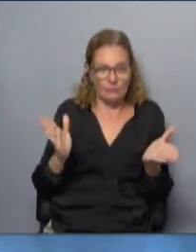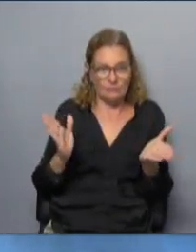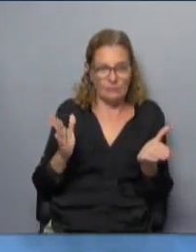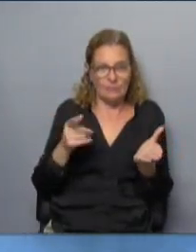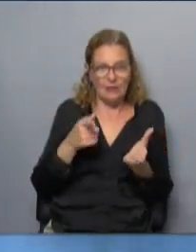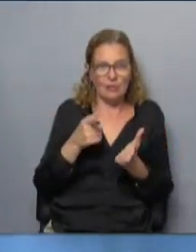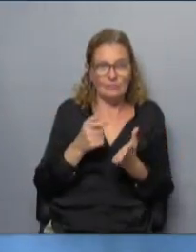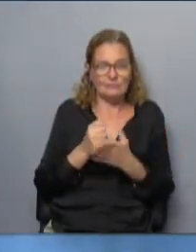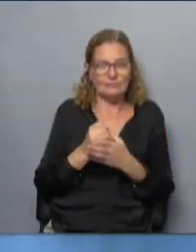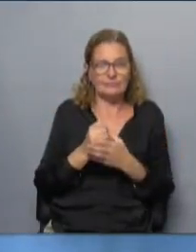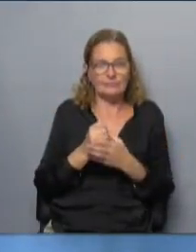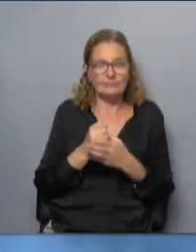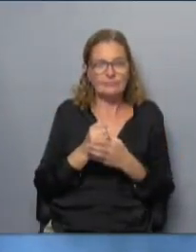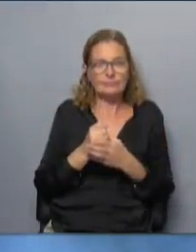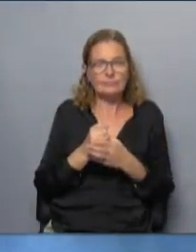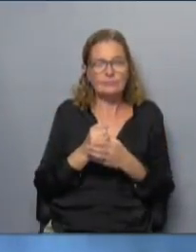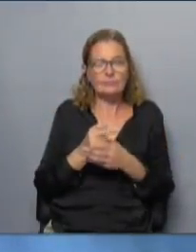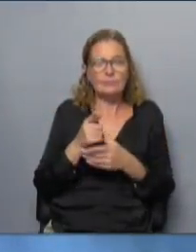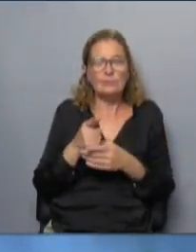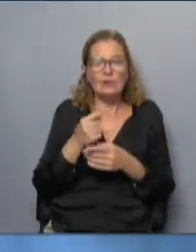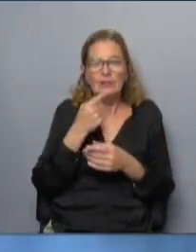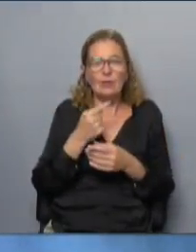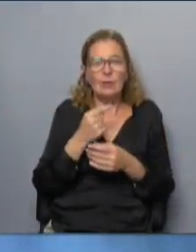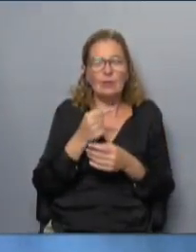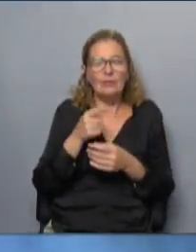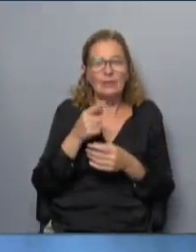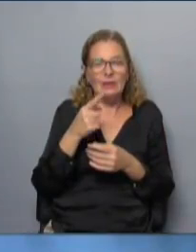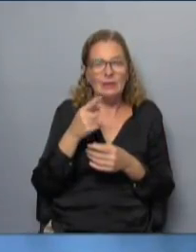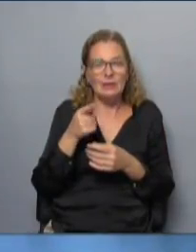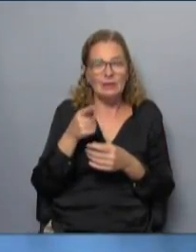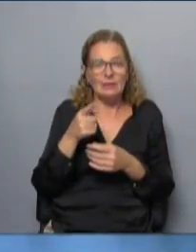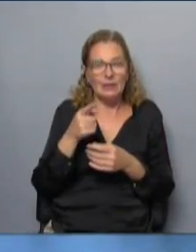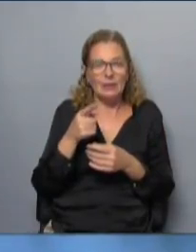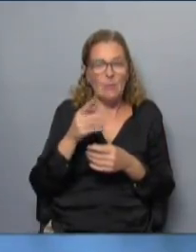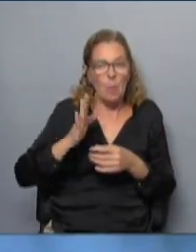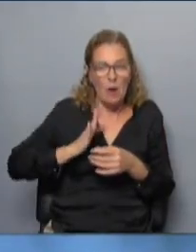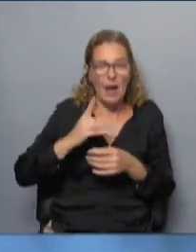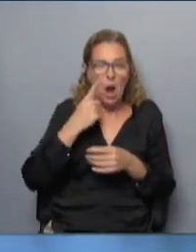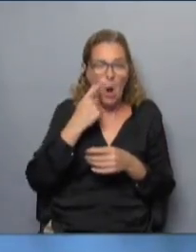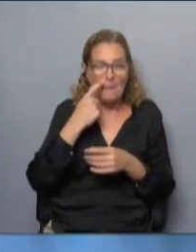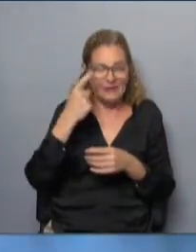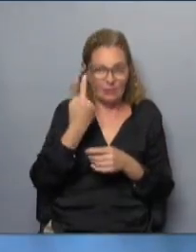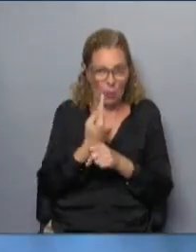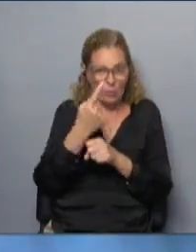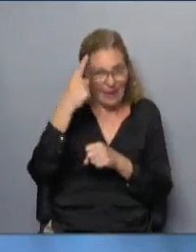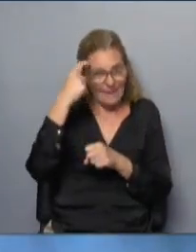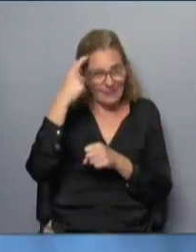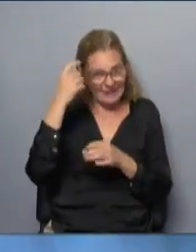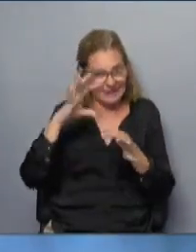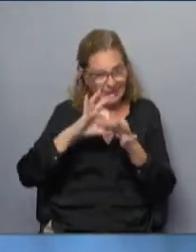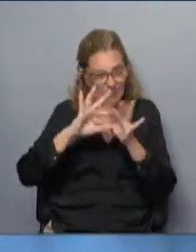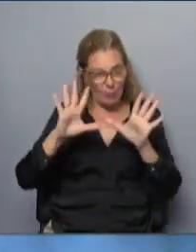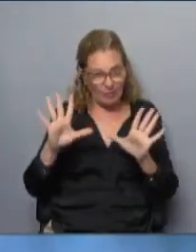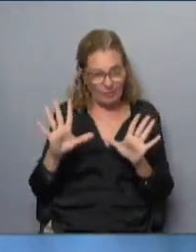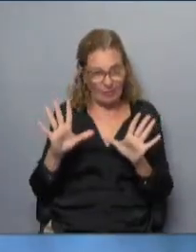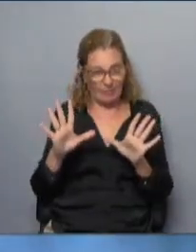eso yo insisto no hay posibilidad equipo sin tipo tipo a no hace una experiencia de democracia